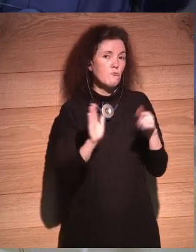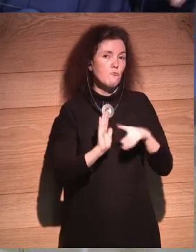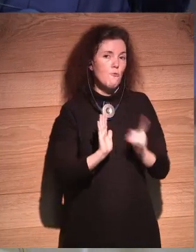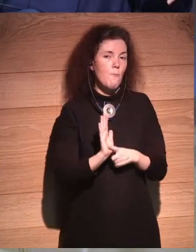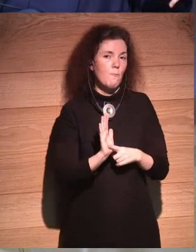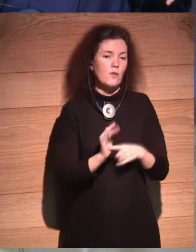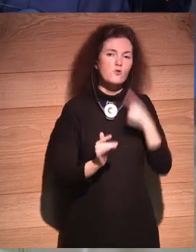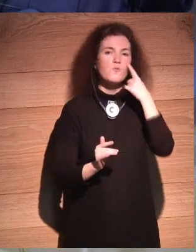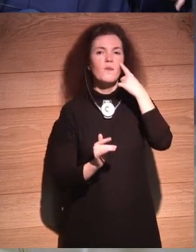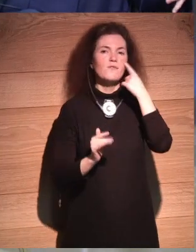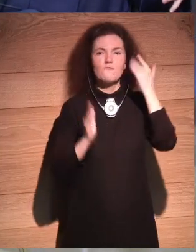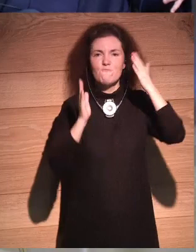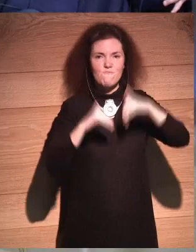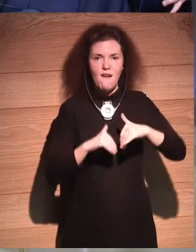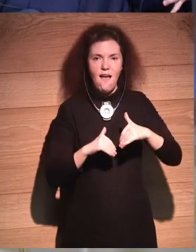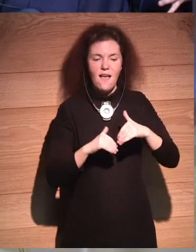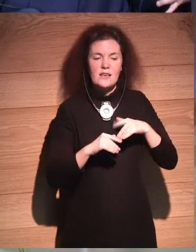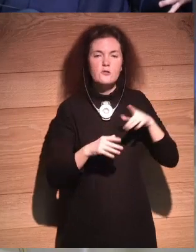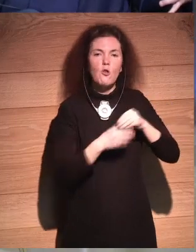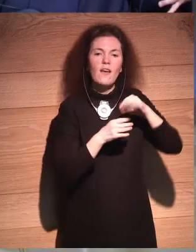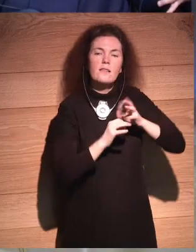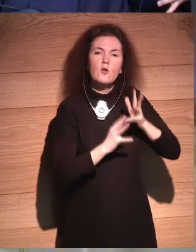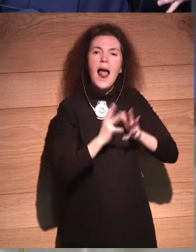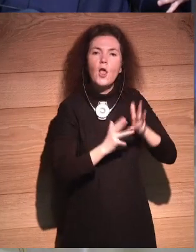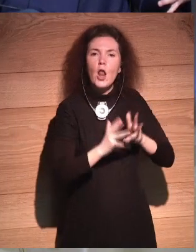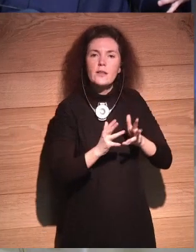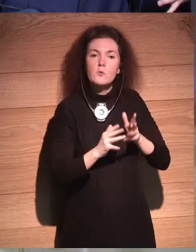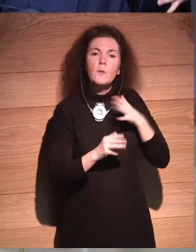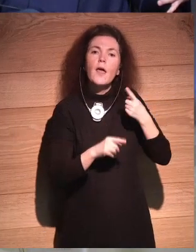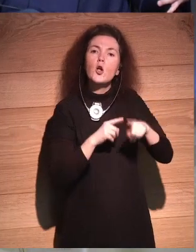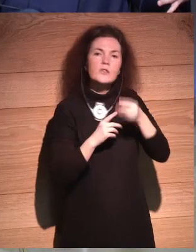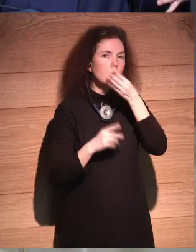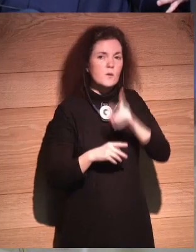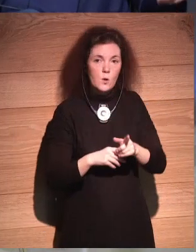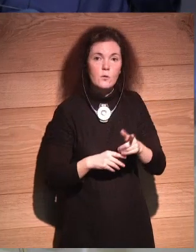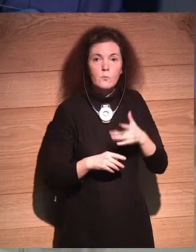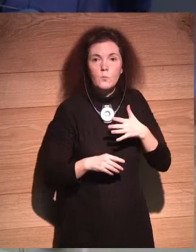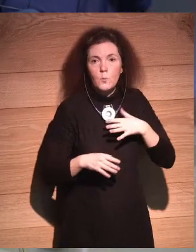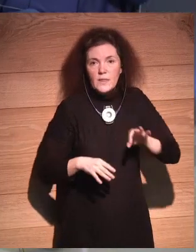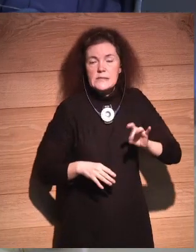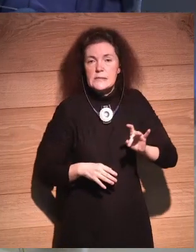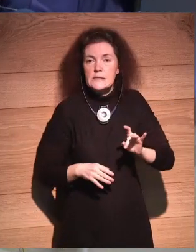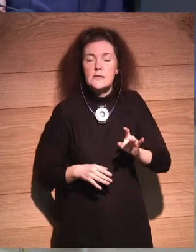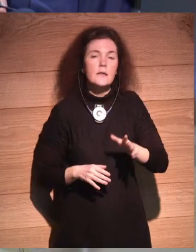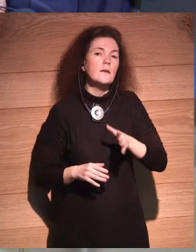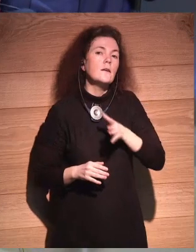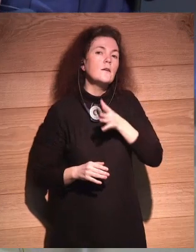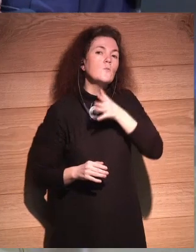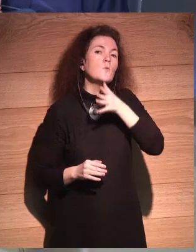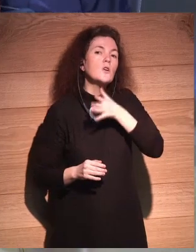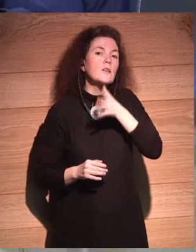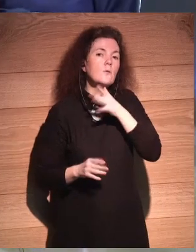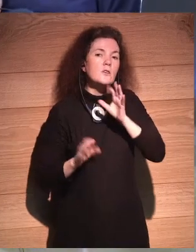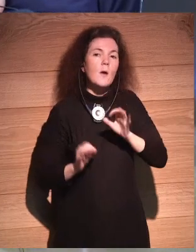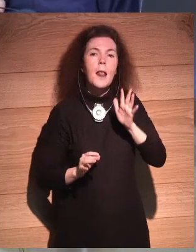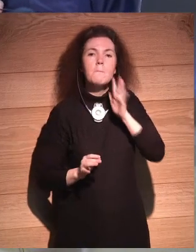sin supervisión y que se basa en algoritmos. Puede traer cosas que no son buenas necesariamente, porque es como